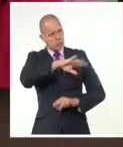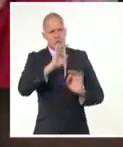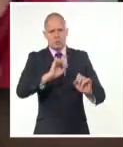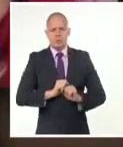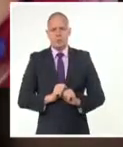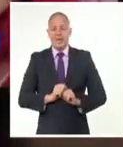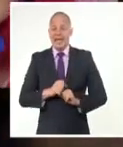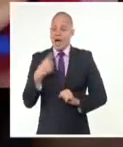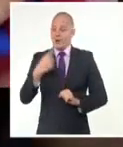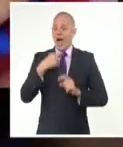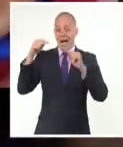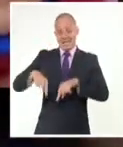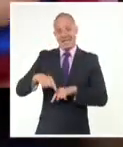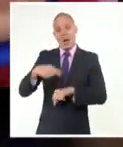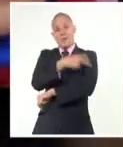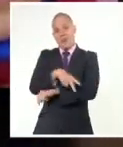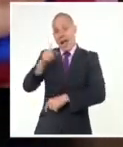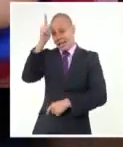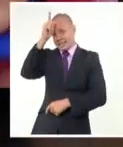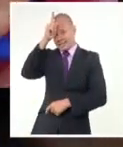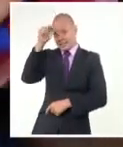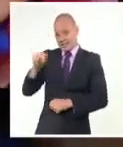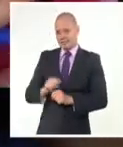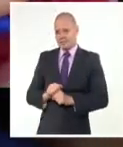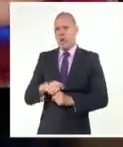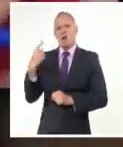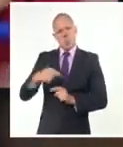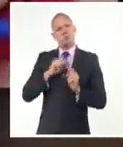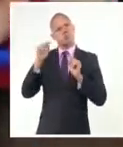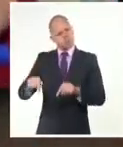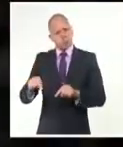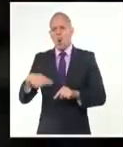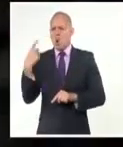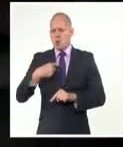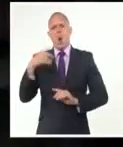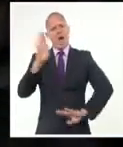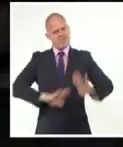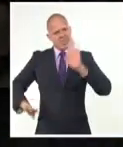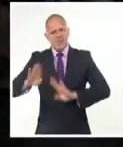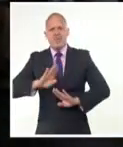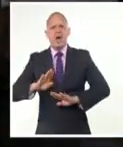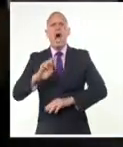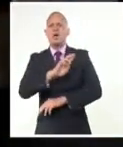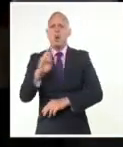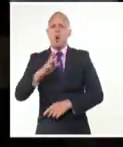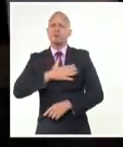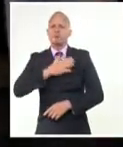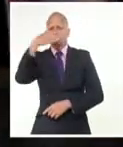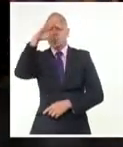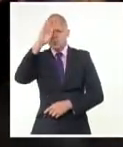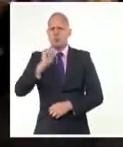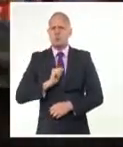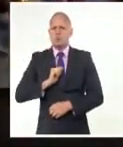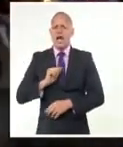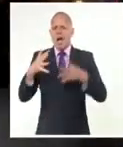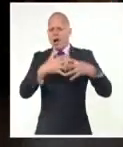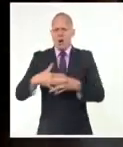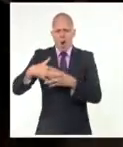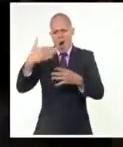Colonia para manifestarnos a favor de nuestra patria, de nuestra revolución. ¡Abajo el bloqueo y viva